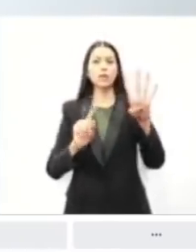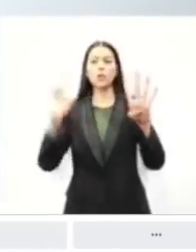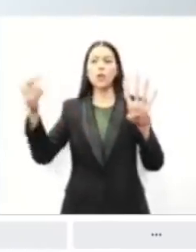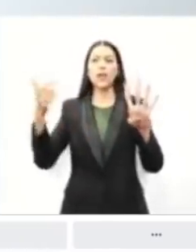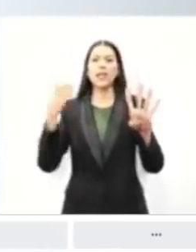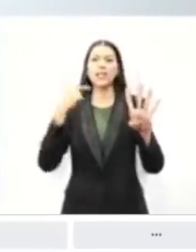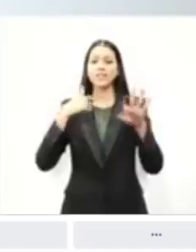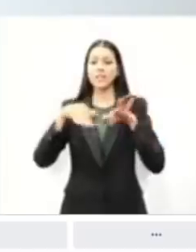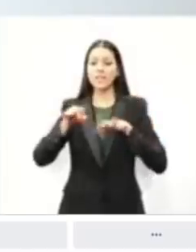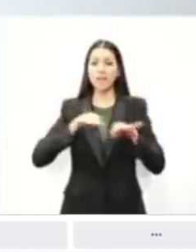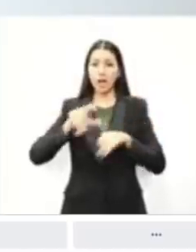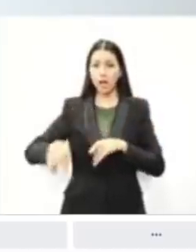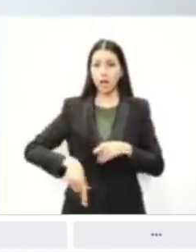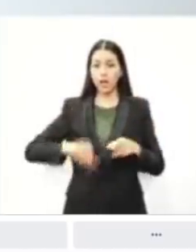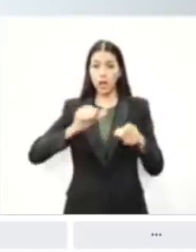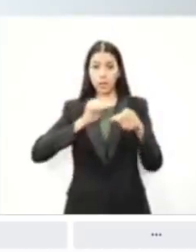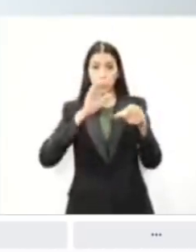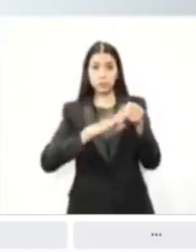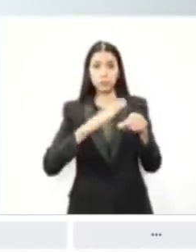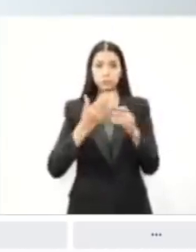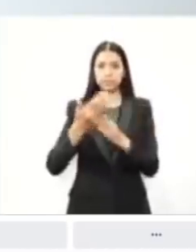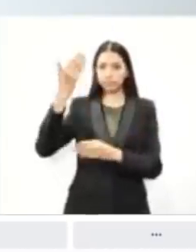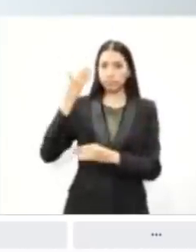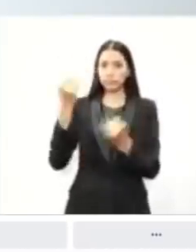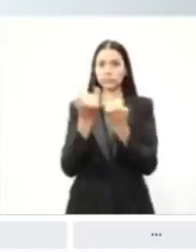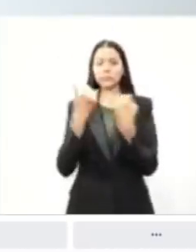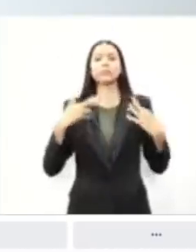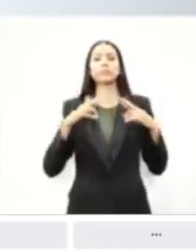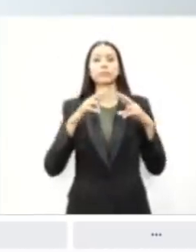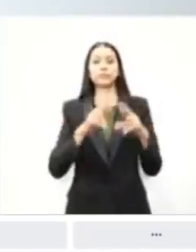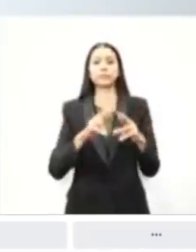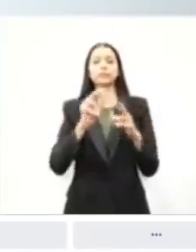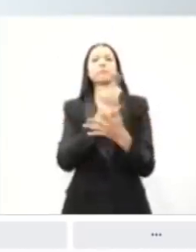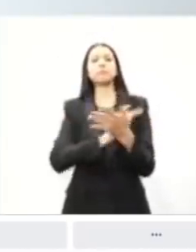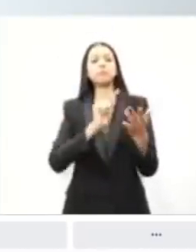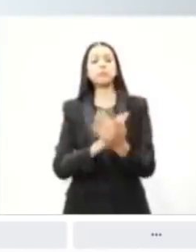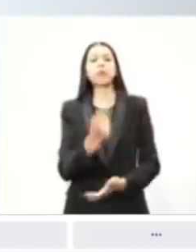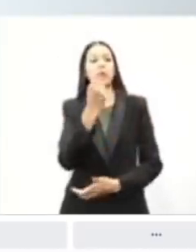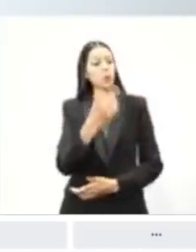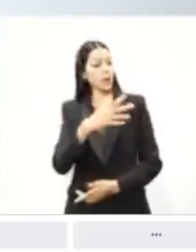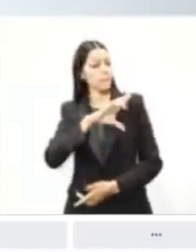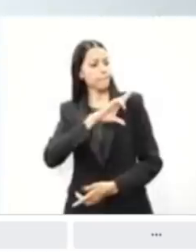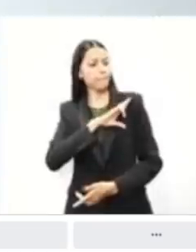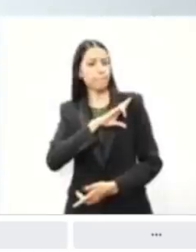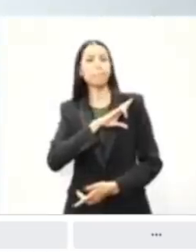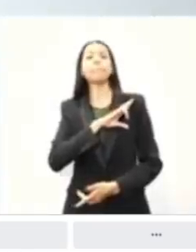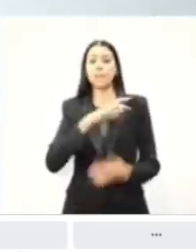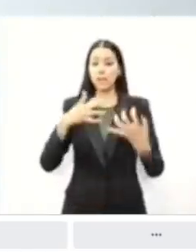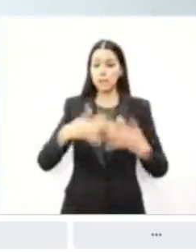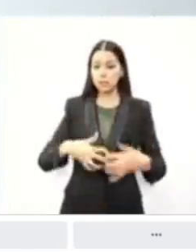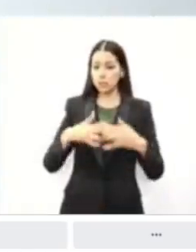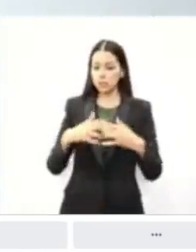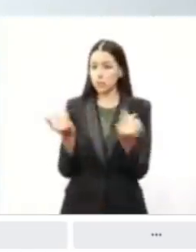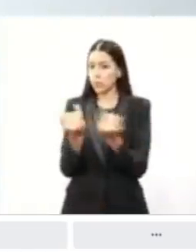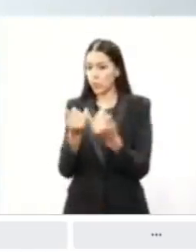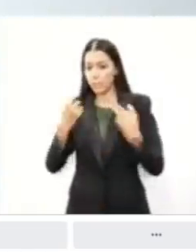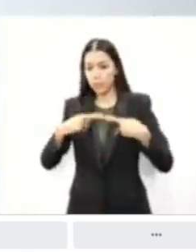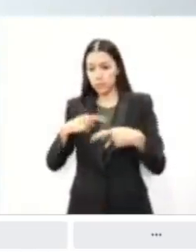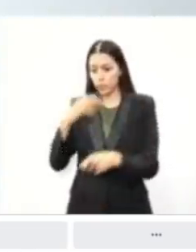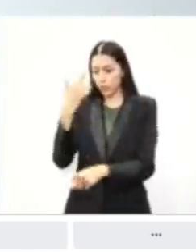públicos de la administración anterior, así como el representante legal de una empresa privada y los que resulten